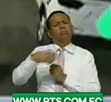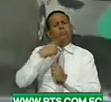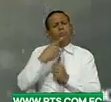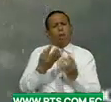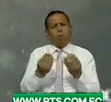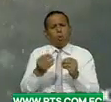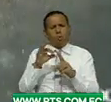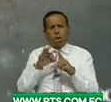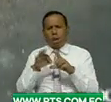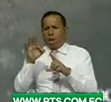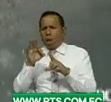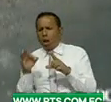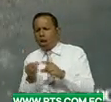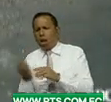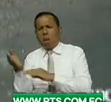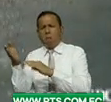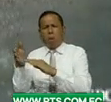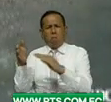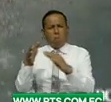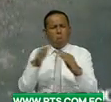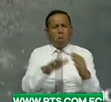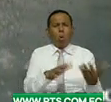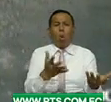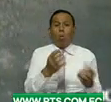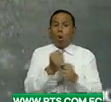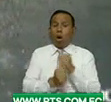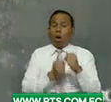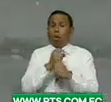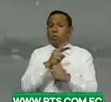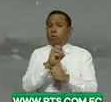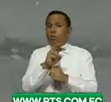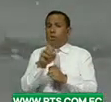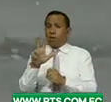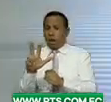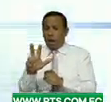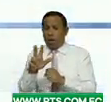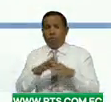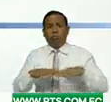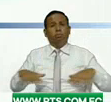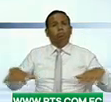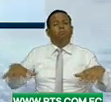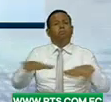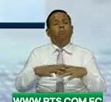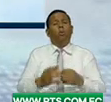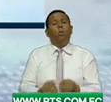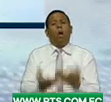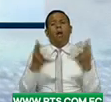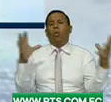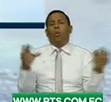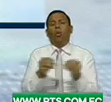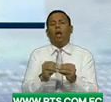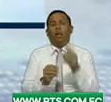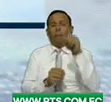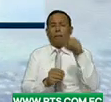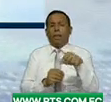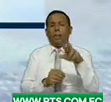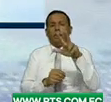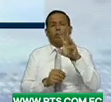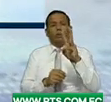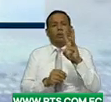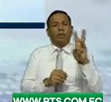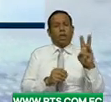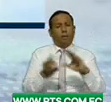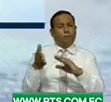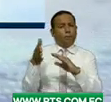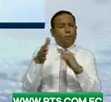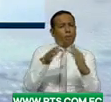muertes violentas. Así, por ejemplo, en lo que va del año, la Zona 8 registra ya un total de 1.366